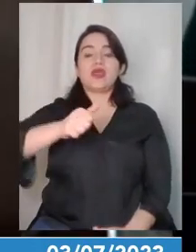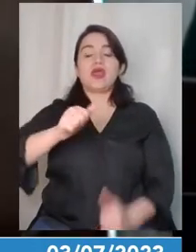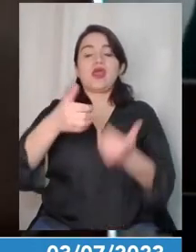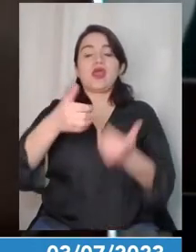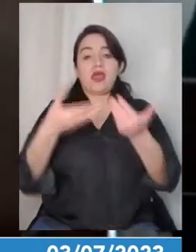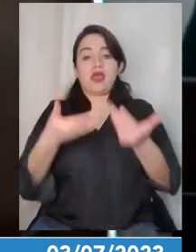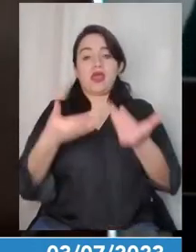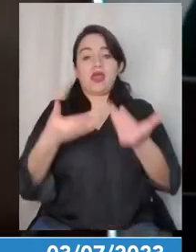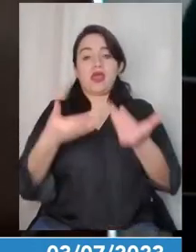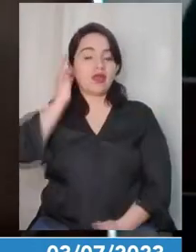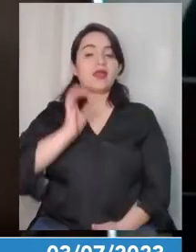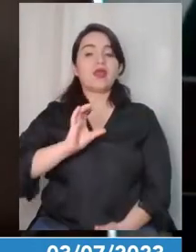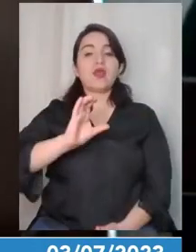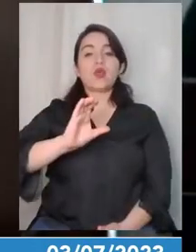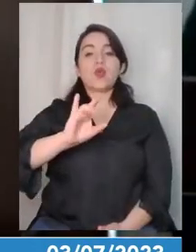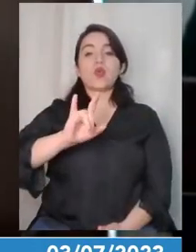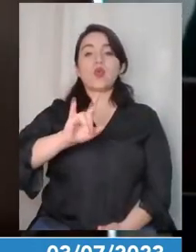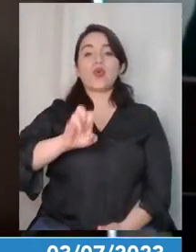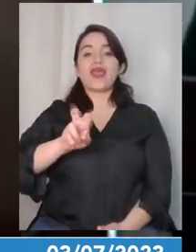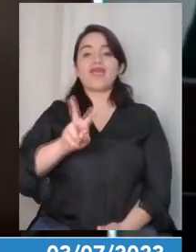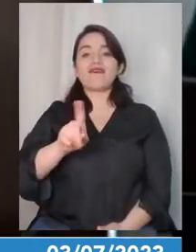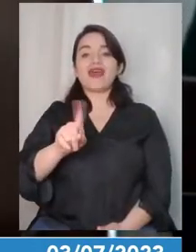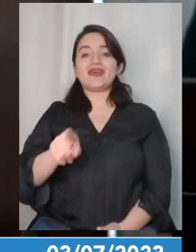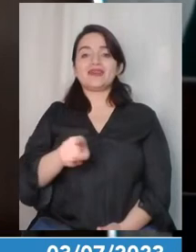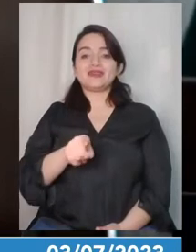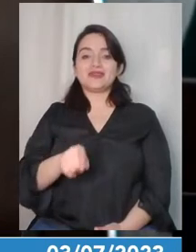presidente. Saludar al expositor